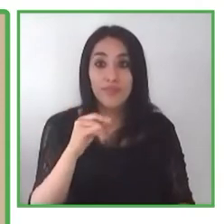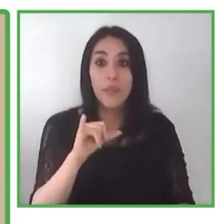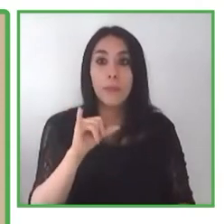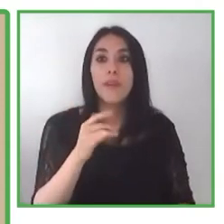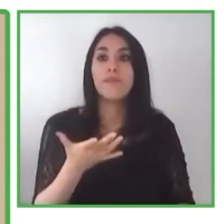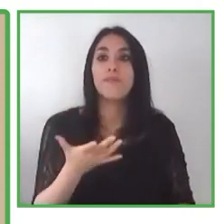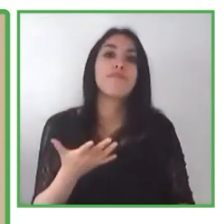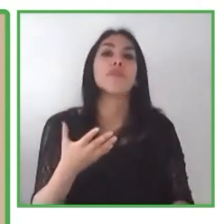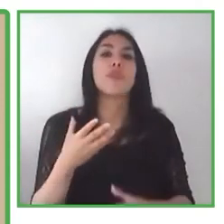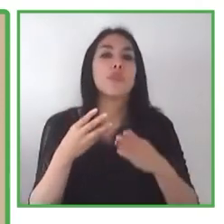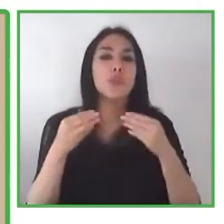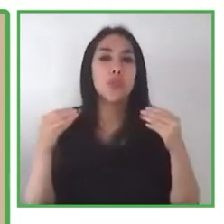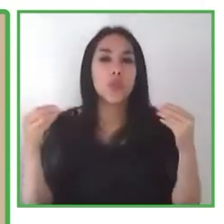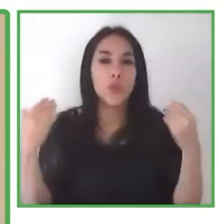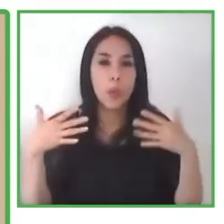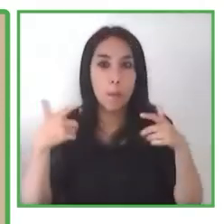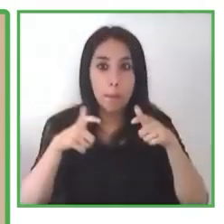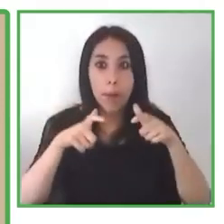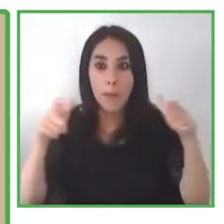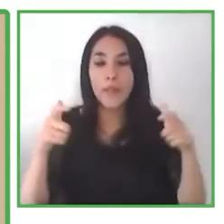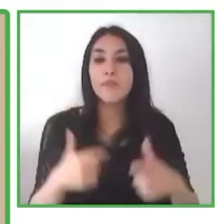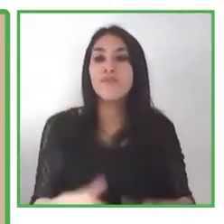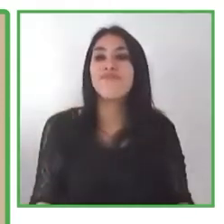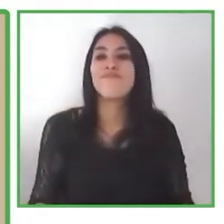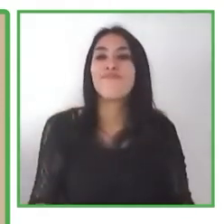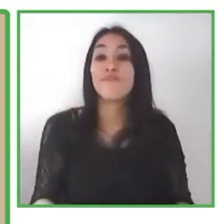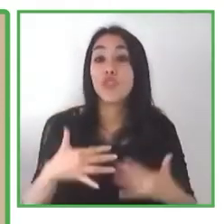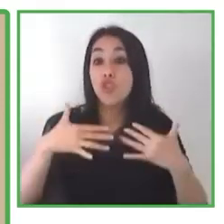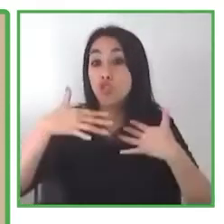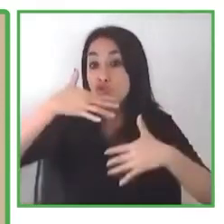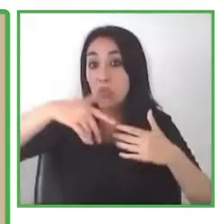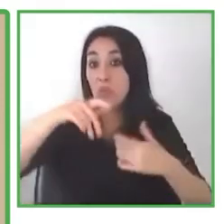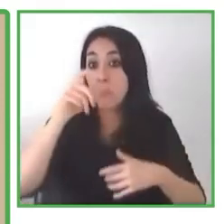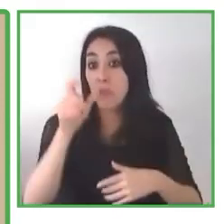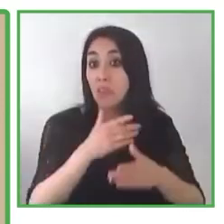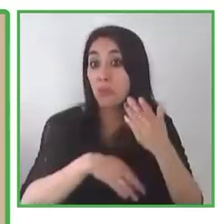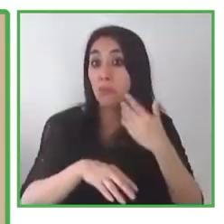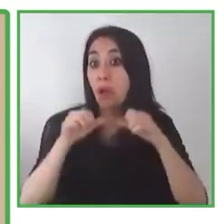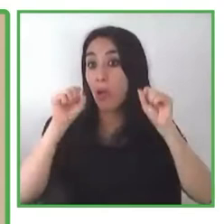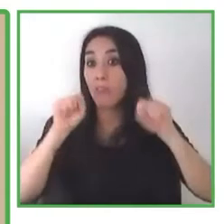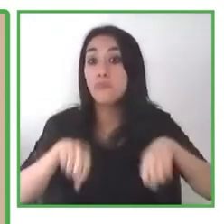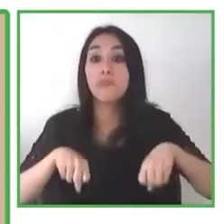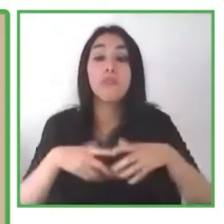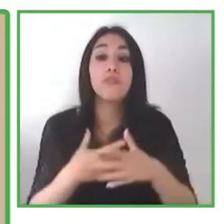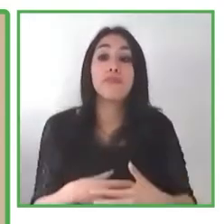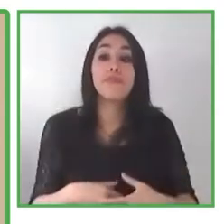otras provisiones para optimizar las oportunidades para personas con discapacidad,